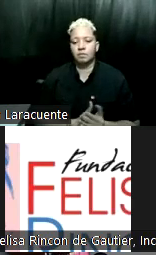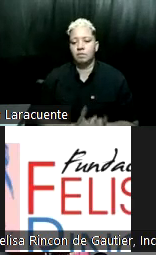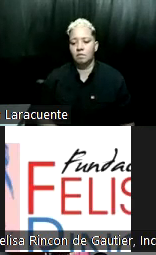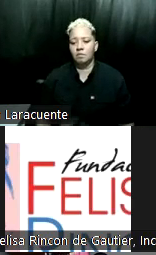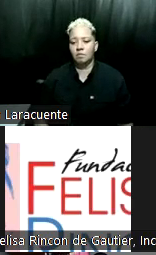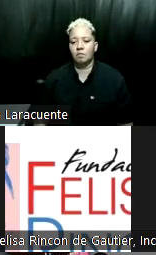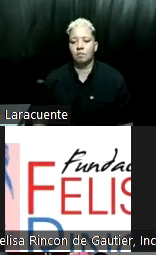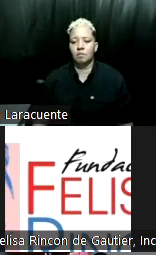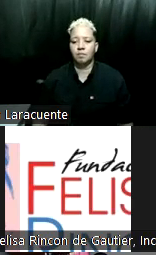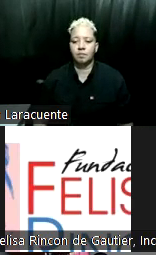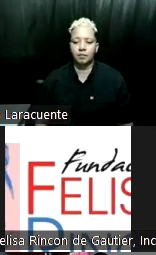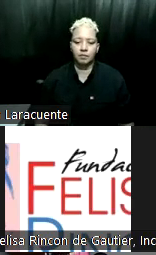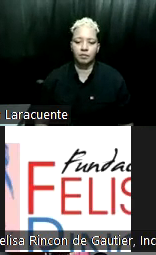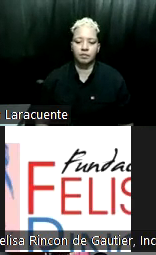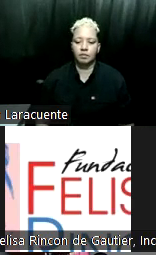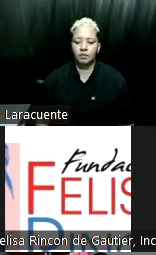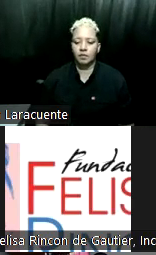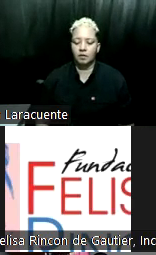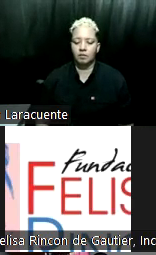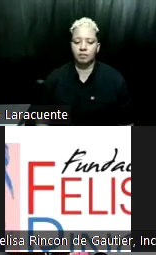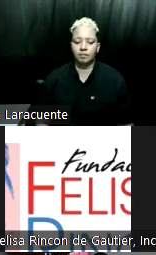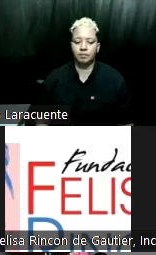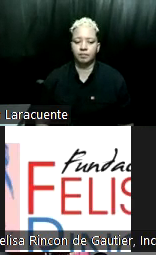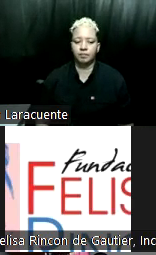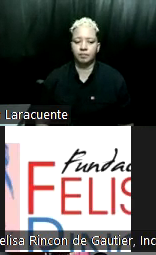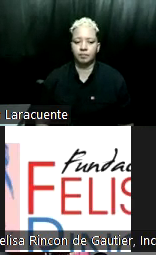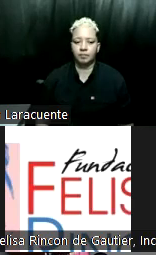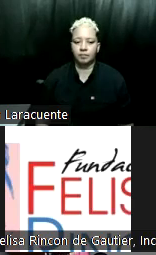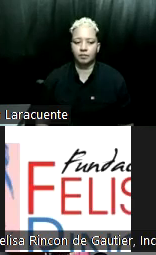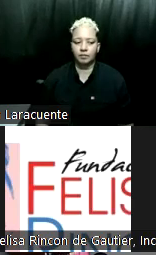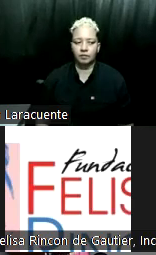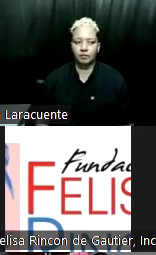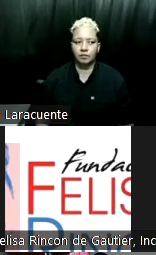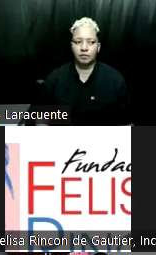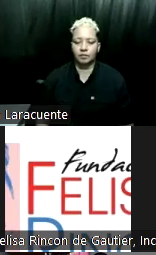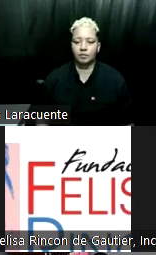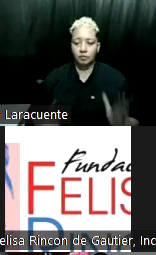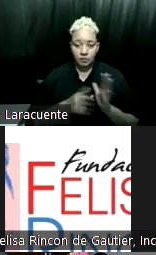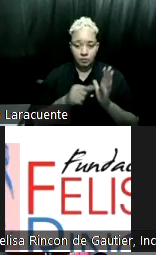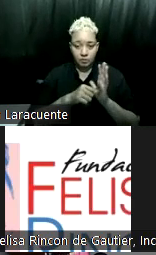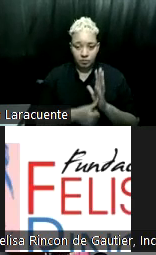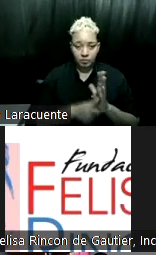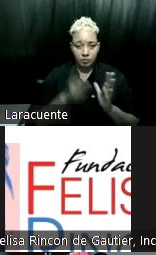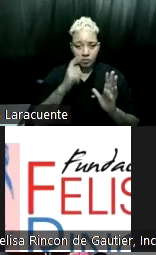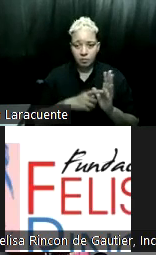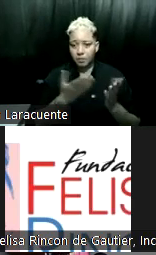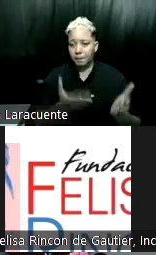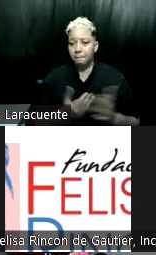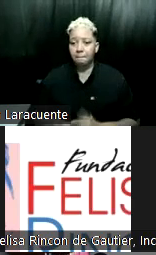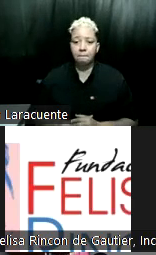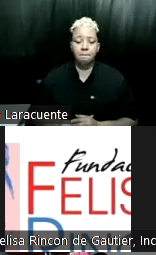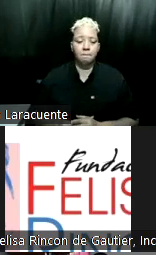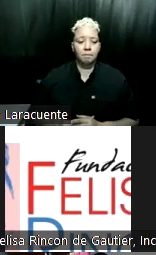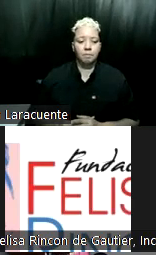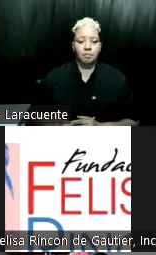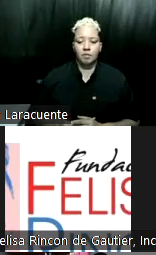así que nuevamente reafirmo esta distinción. Eh, Tenemos el